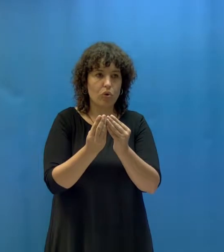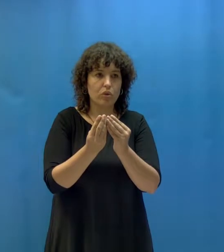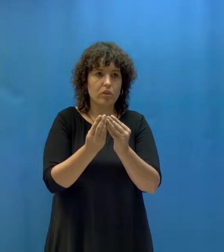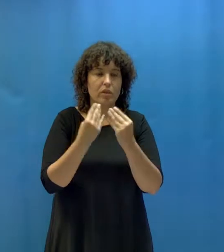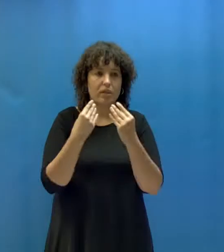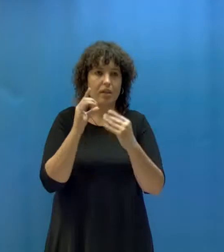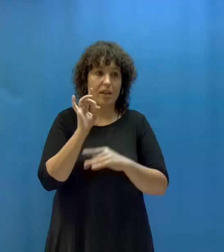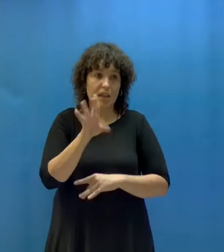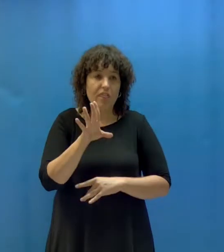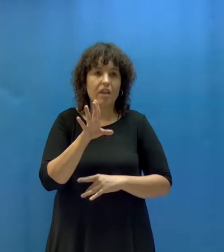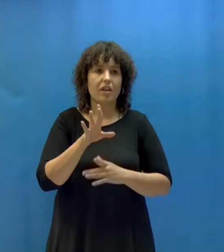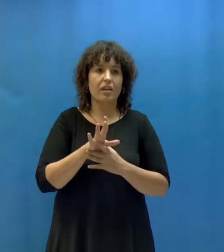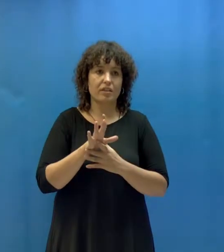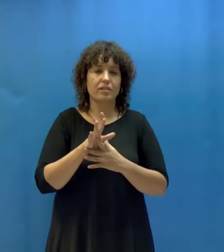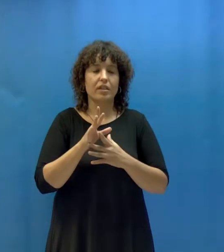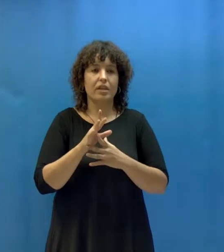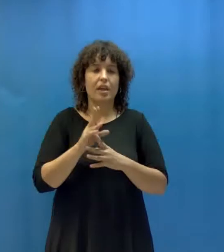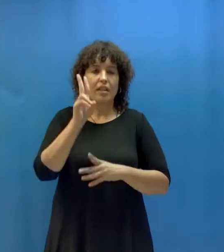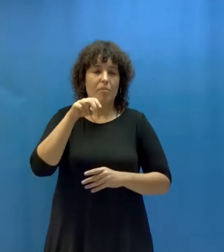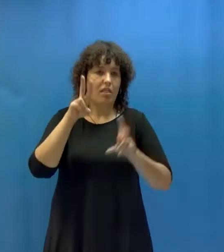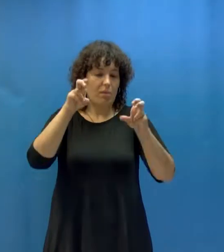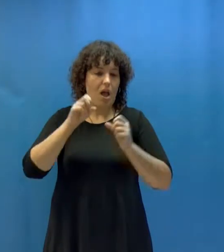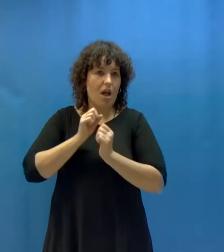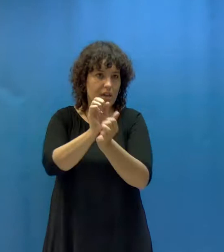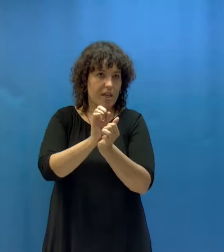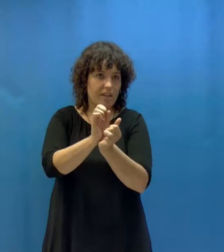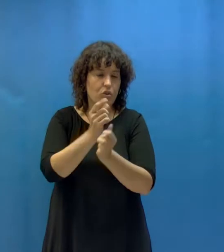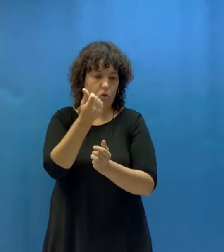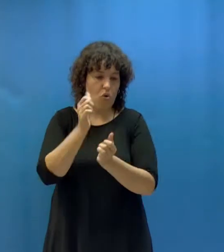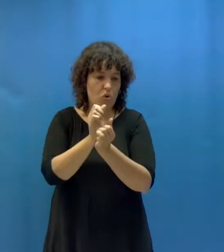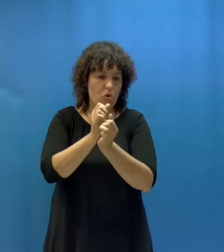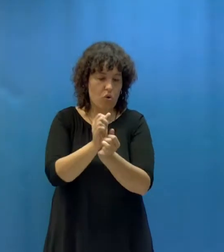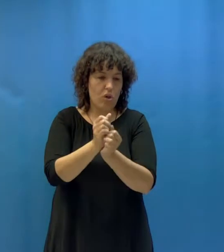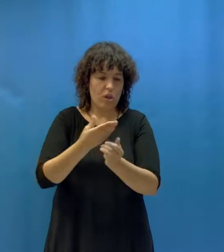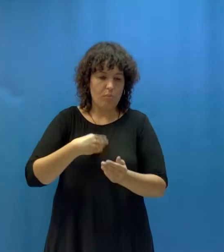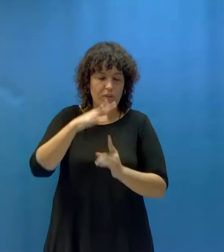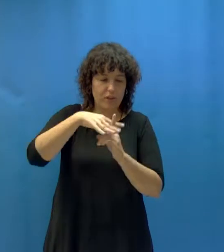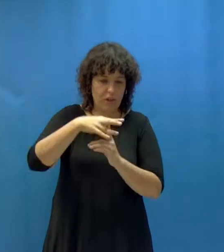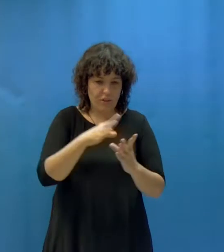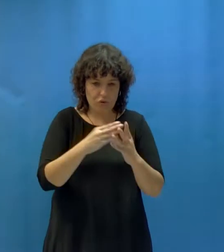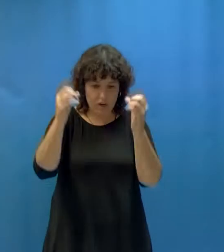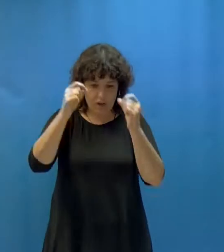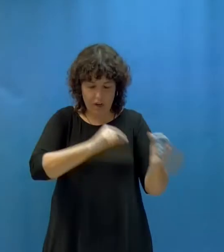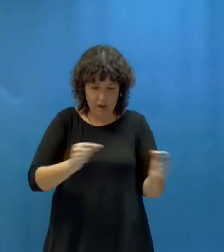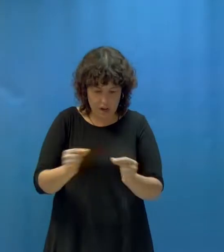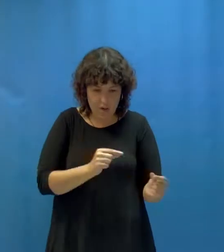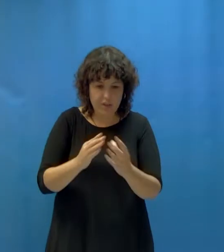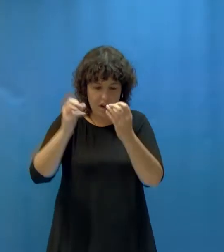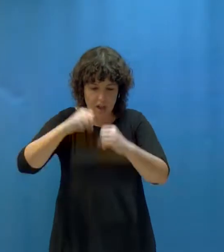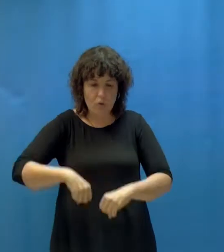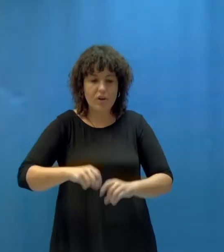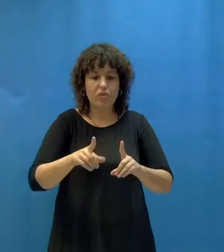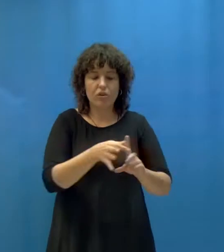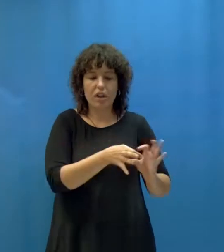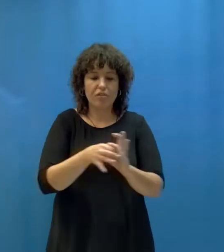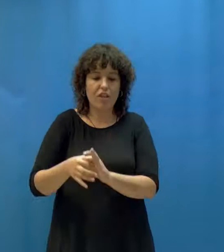15, de reconocimiento de estado oficial de crédito, también consta la conformidad en el negocio de facturación, así como de las áreas gestoras y la concejalía responsable de los